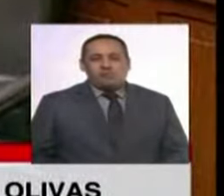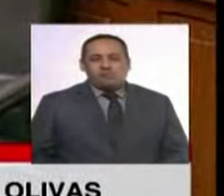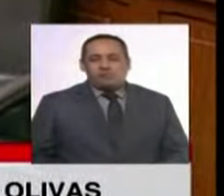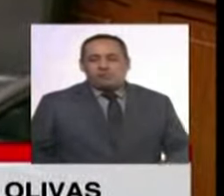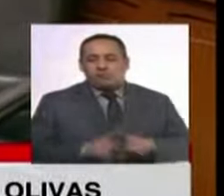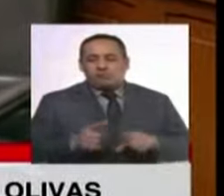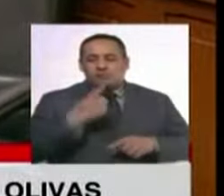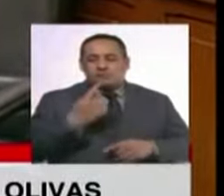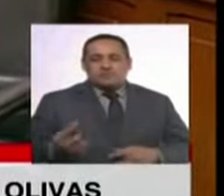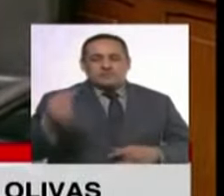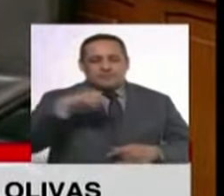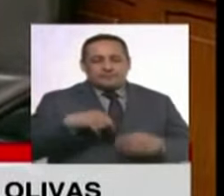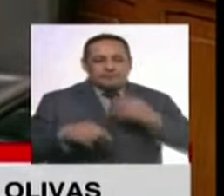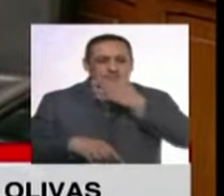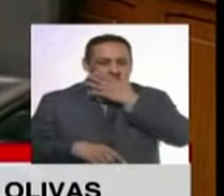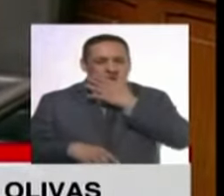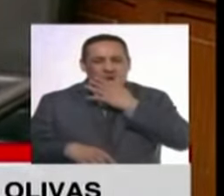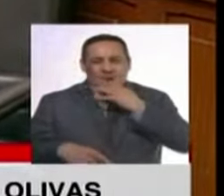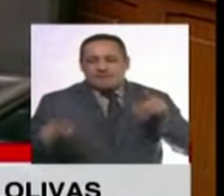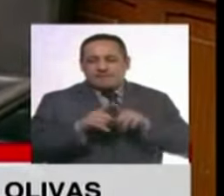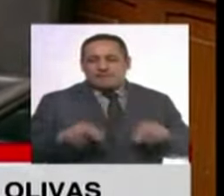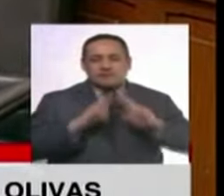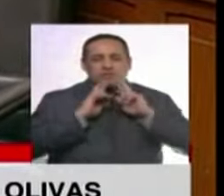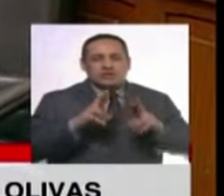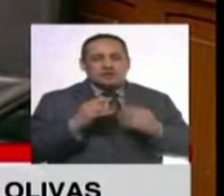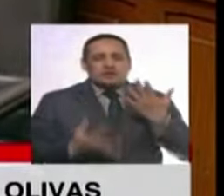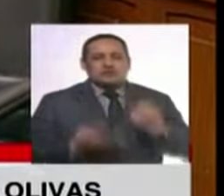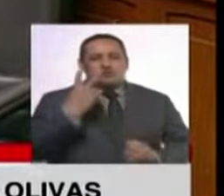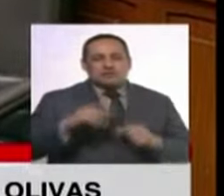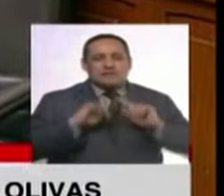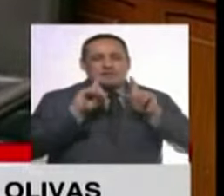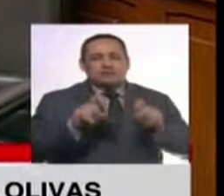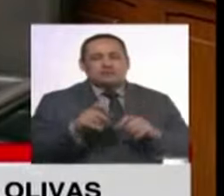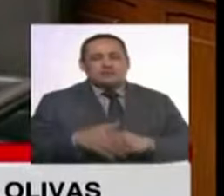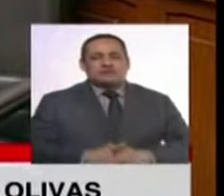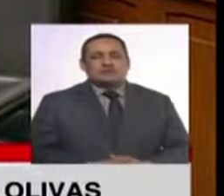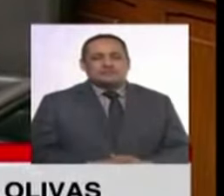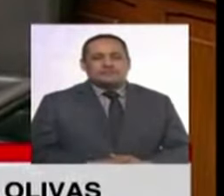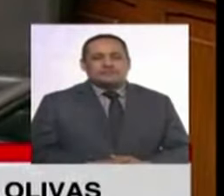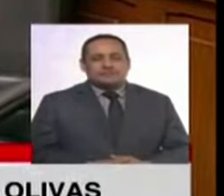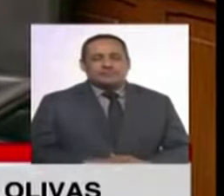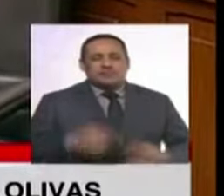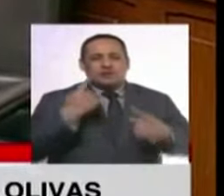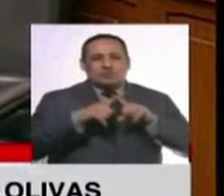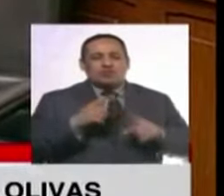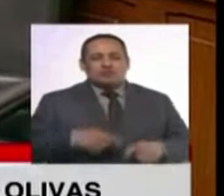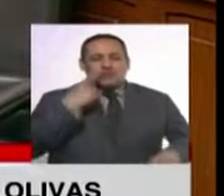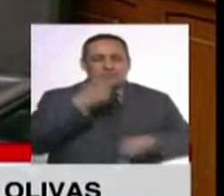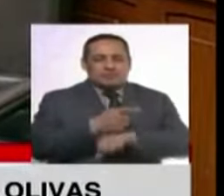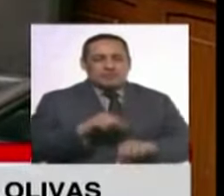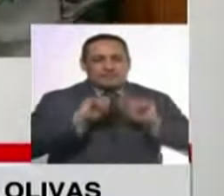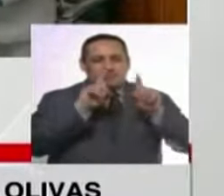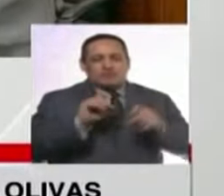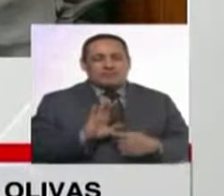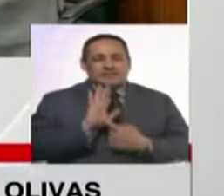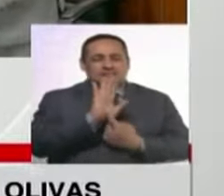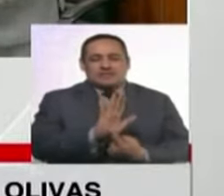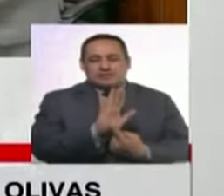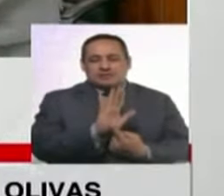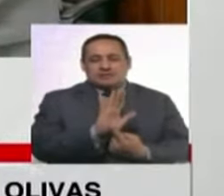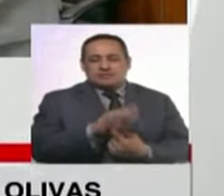usted vino a responder 12 preguntas por una interpelación presentada